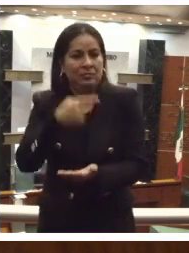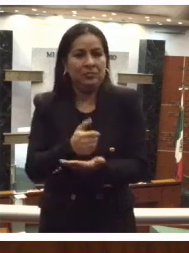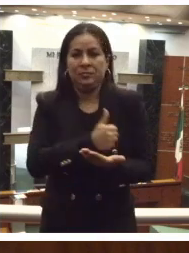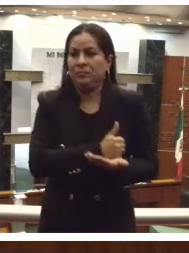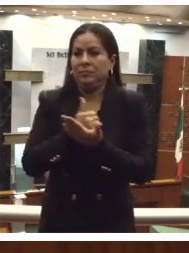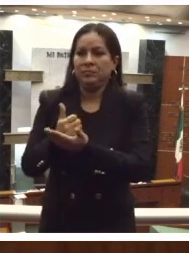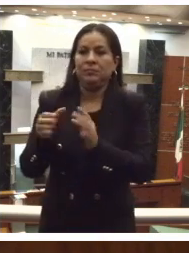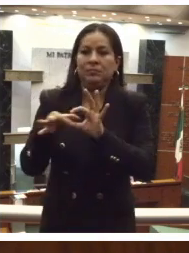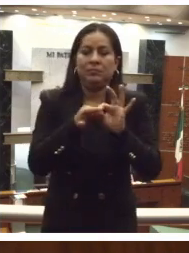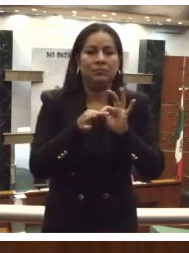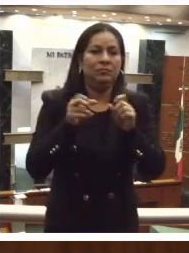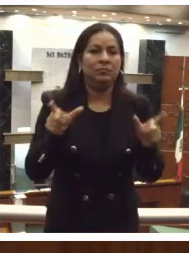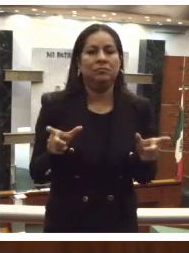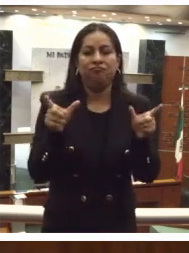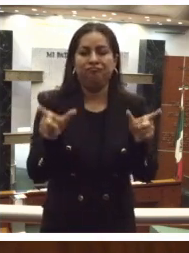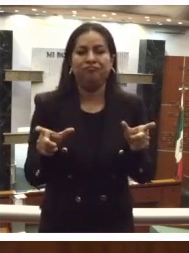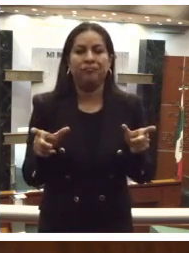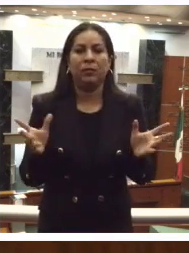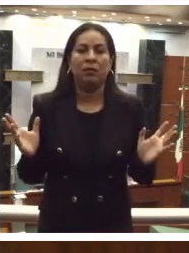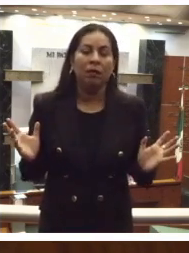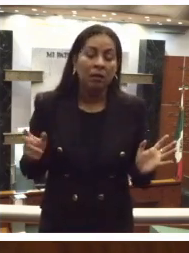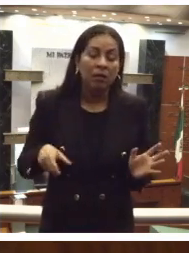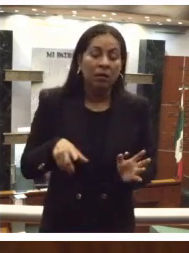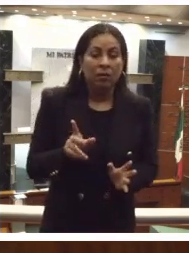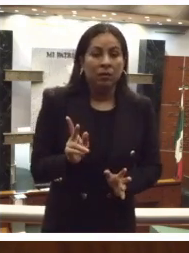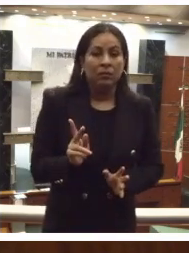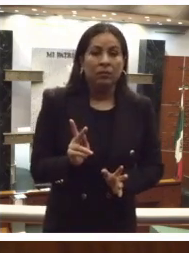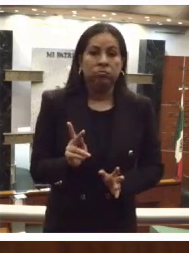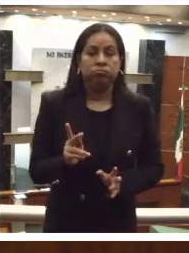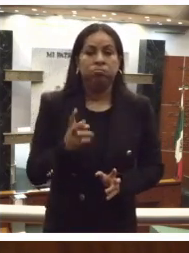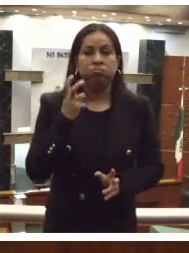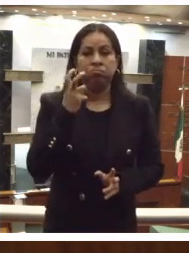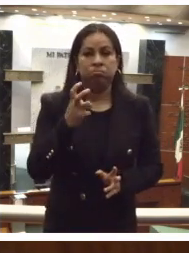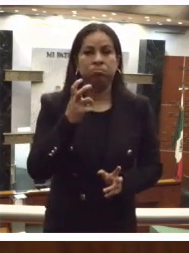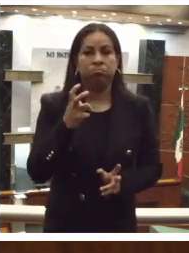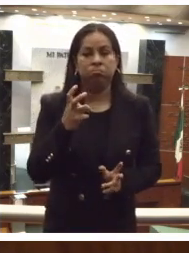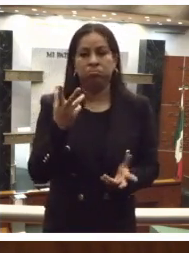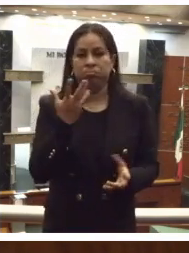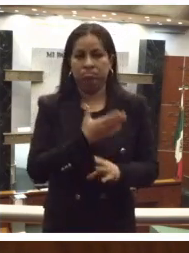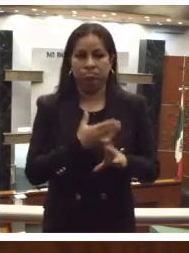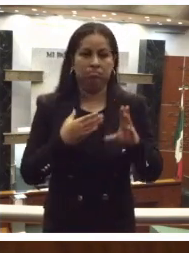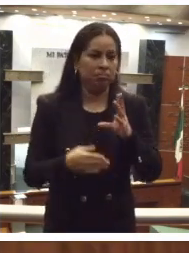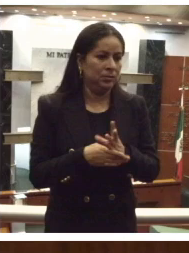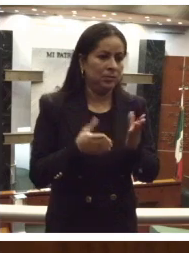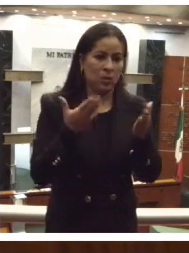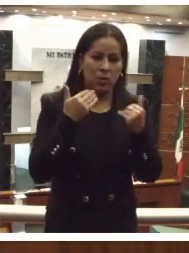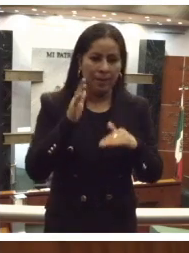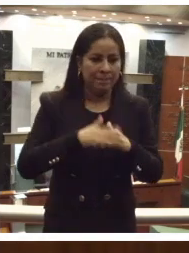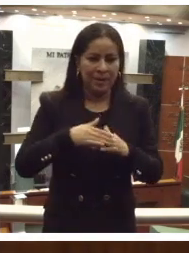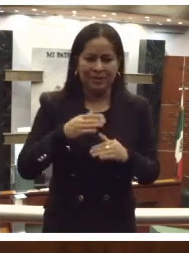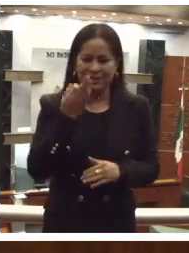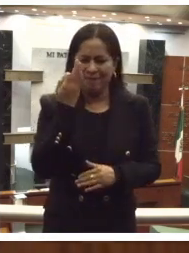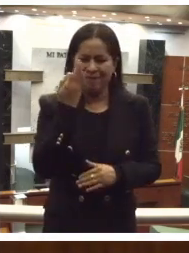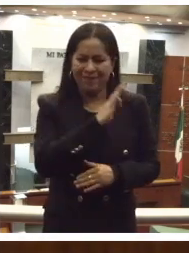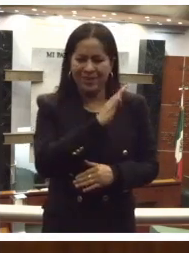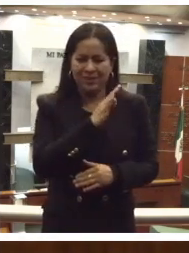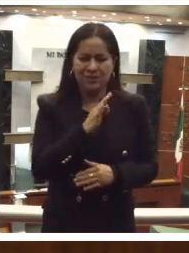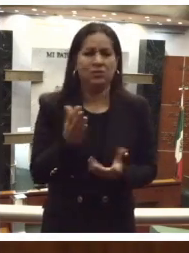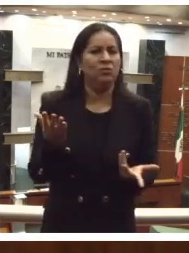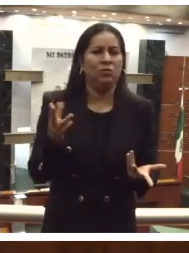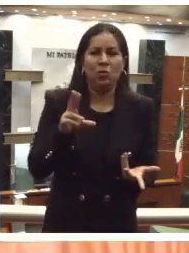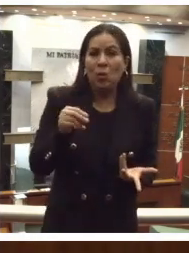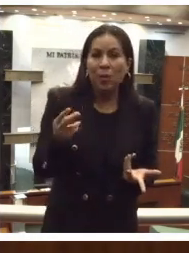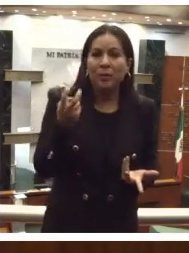las labores de seguridad pública. Sin embargo, estas afirmaciones No hay nada más falso. Por el